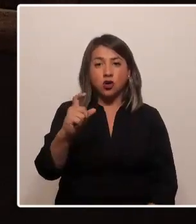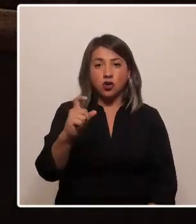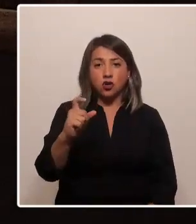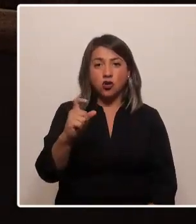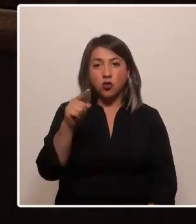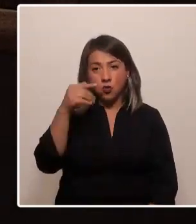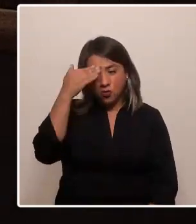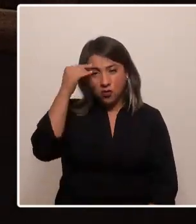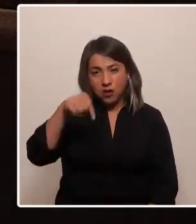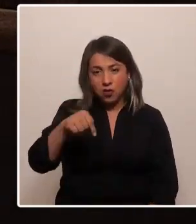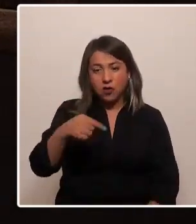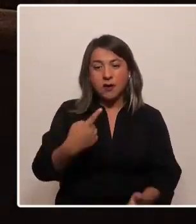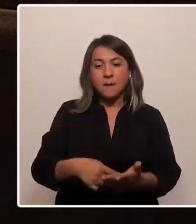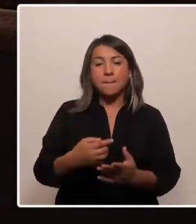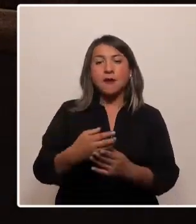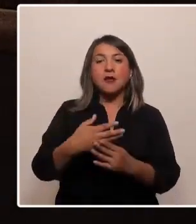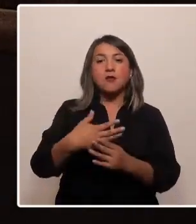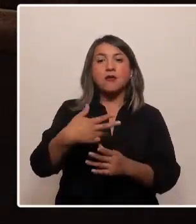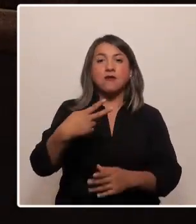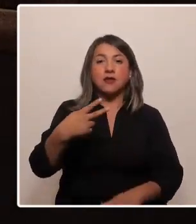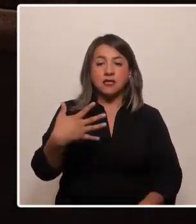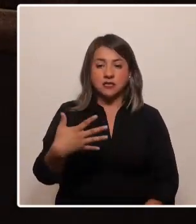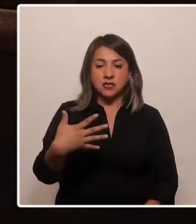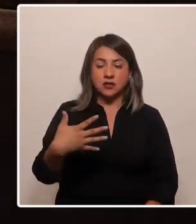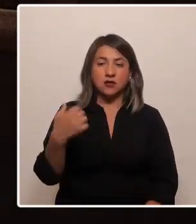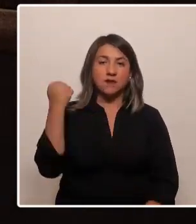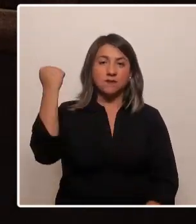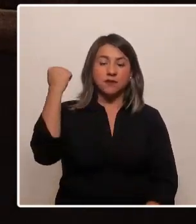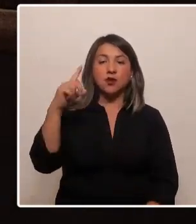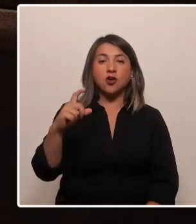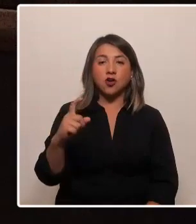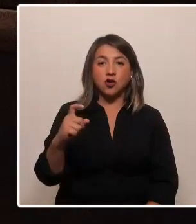año 1925.